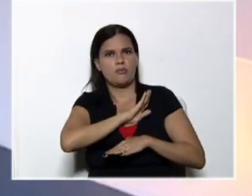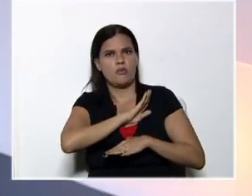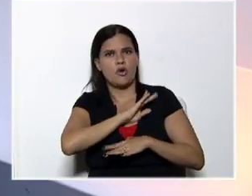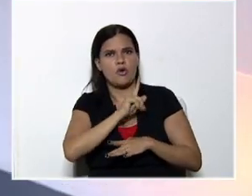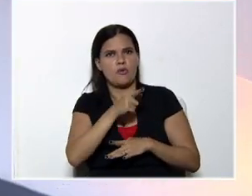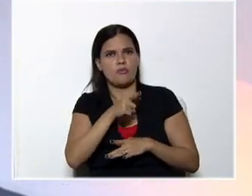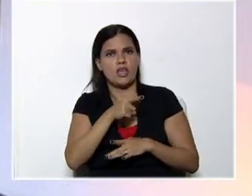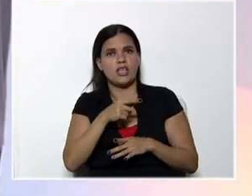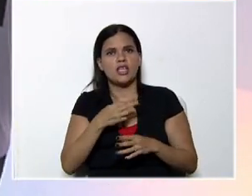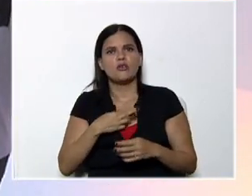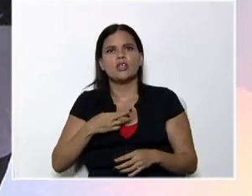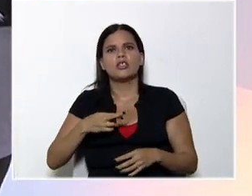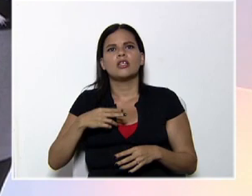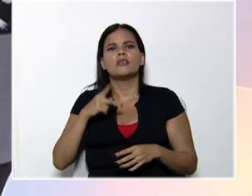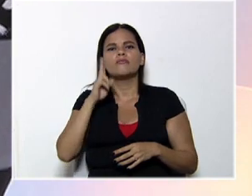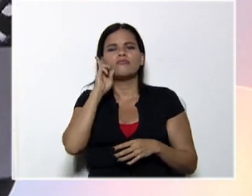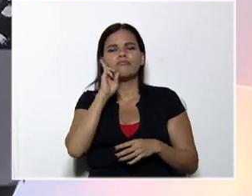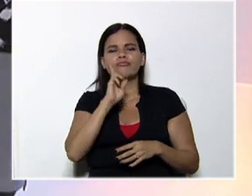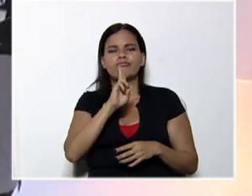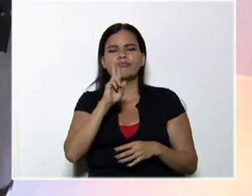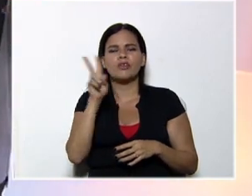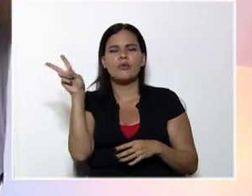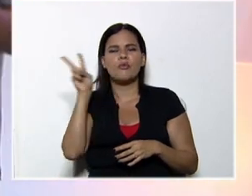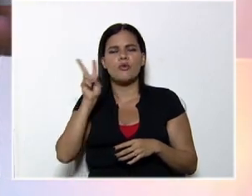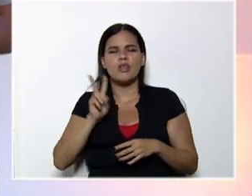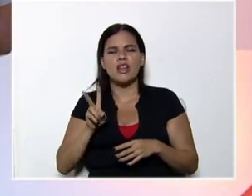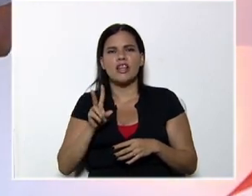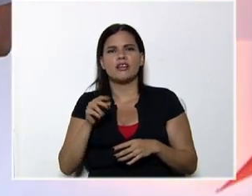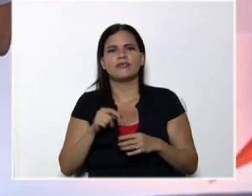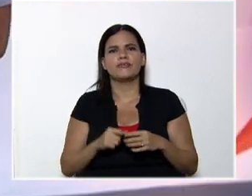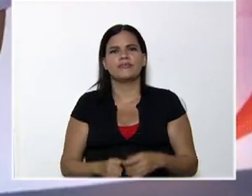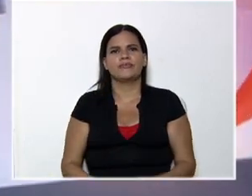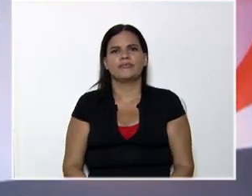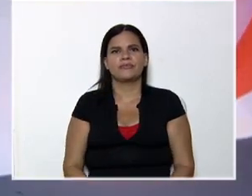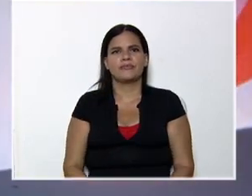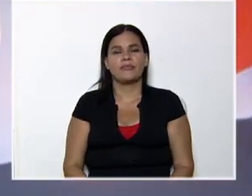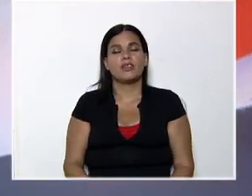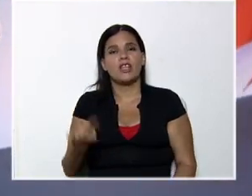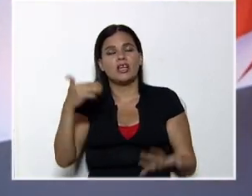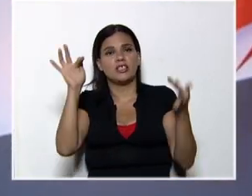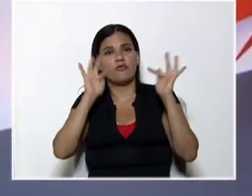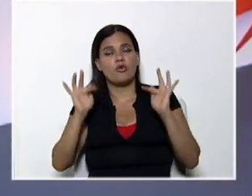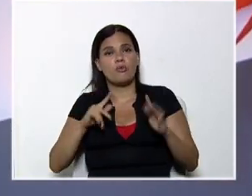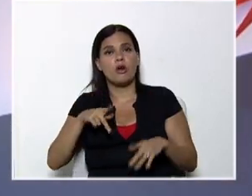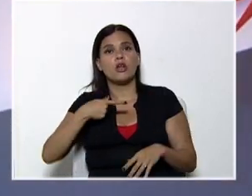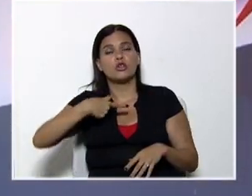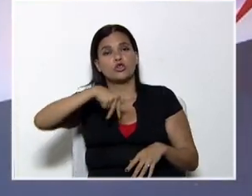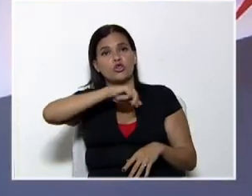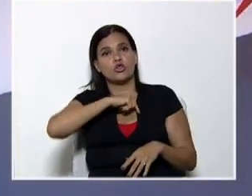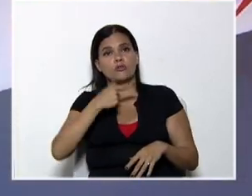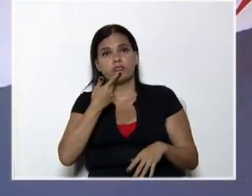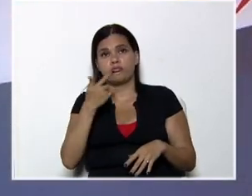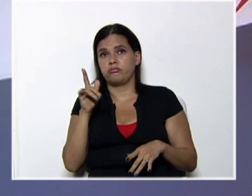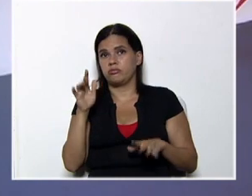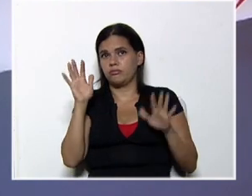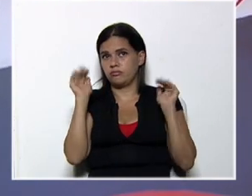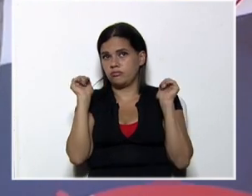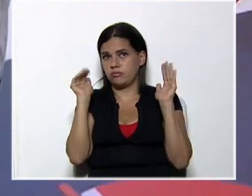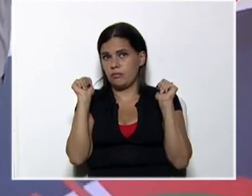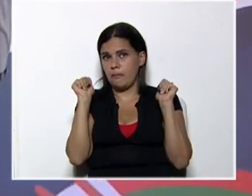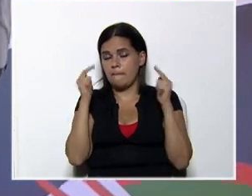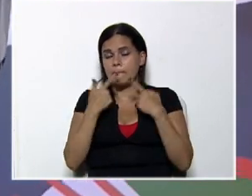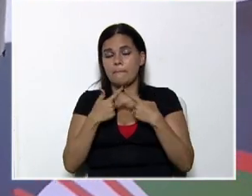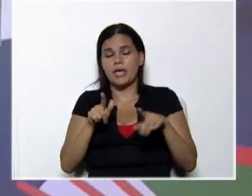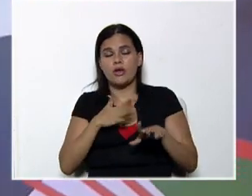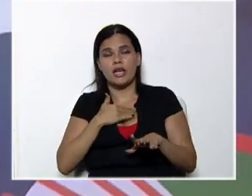de nuestra República Bolivariana de Venezuela. De esa manera nosotros nos despedimos, pero queremos recordarles que ustedes